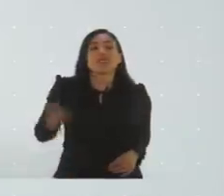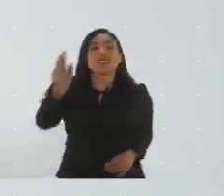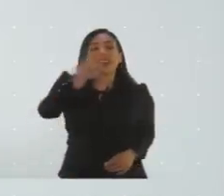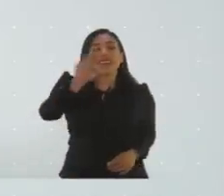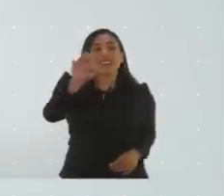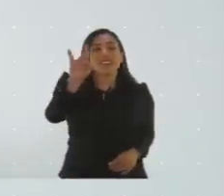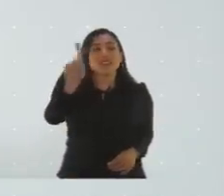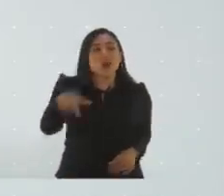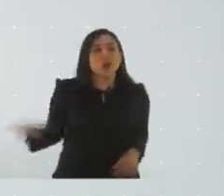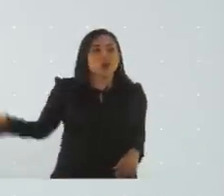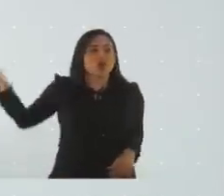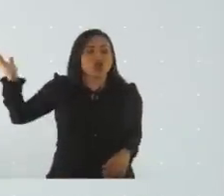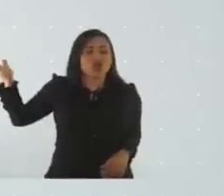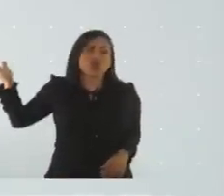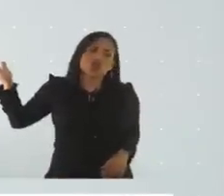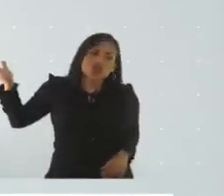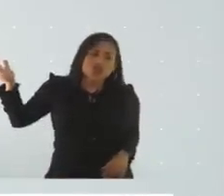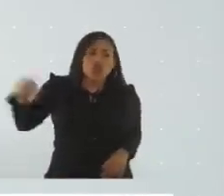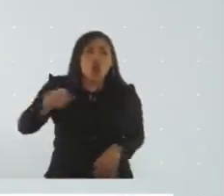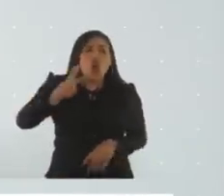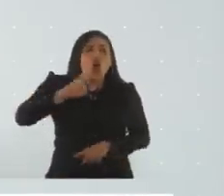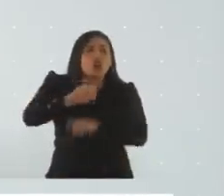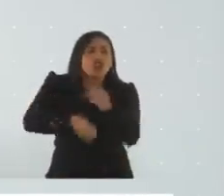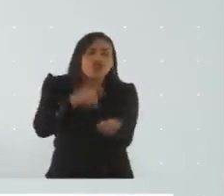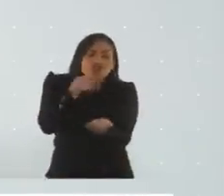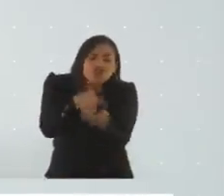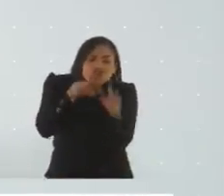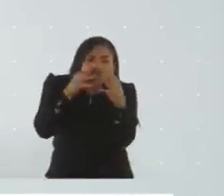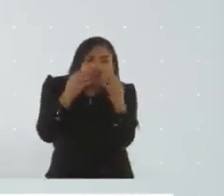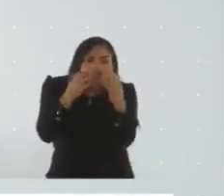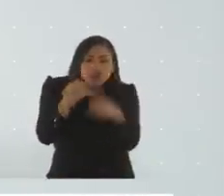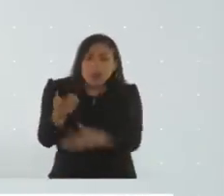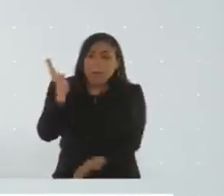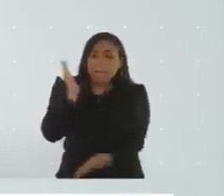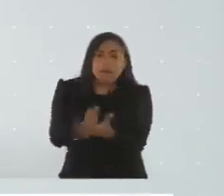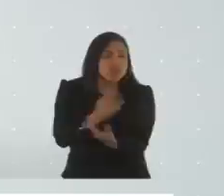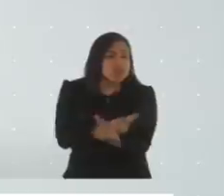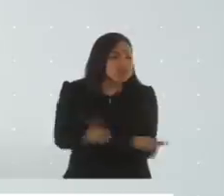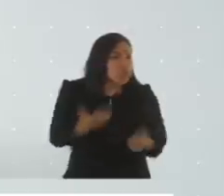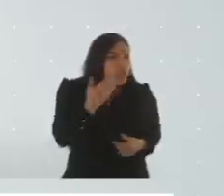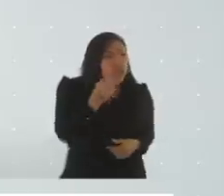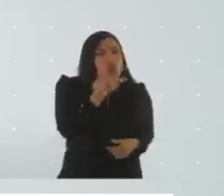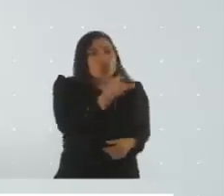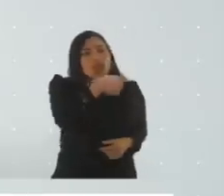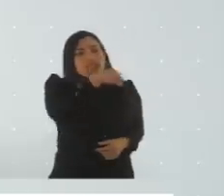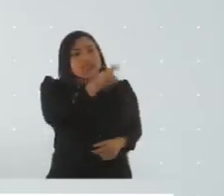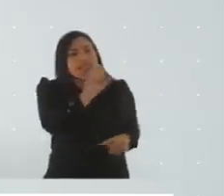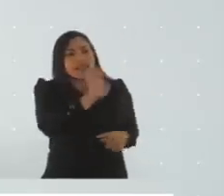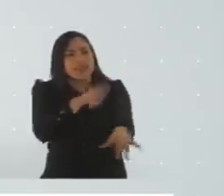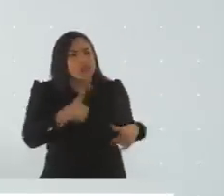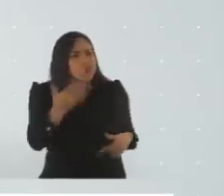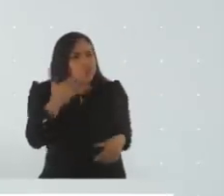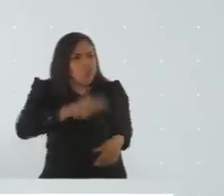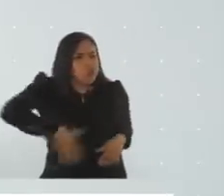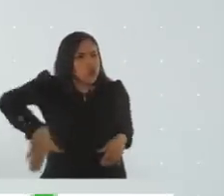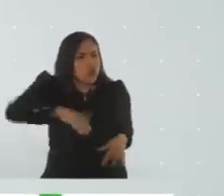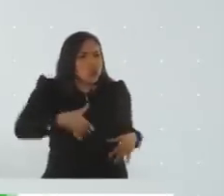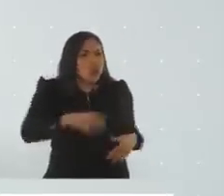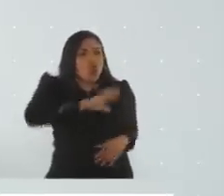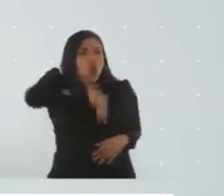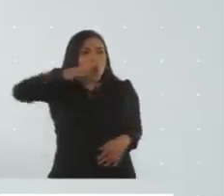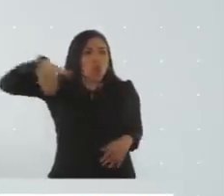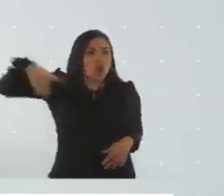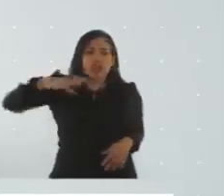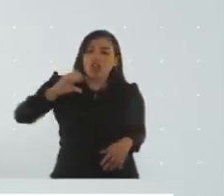Zeus es un shih tzu de 8 años que desapareció el lunes 16 de enero por los alrededores del conjunto residencial Reserva de la Montaña